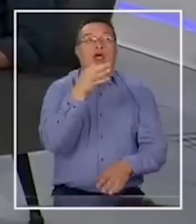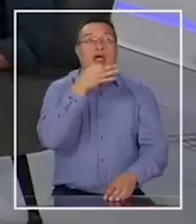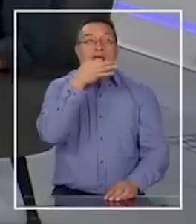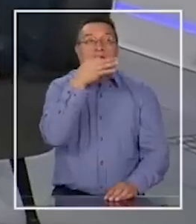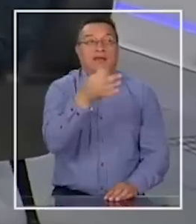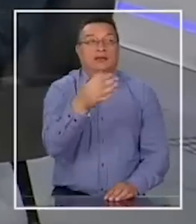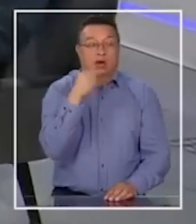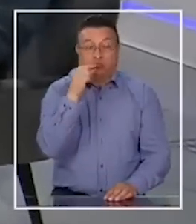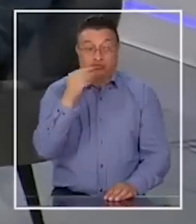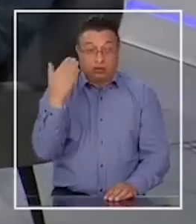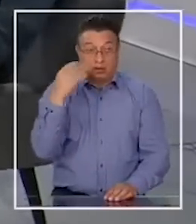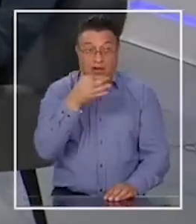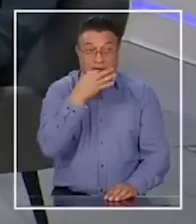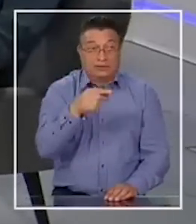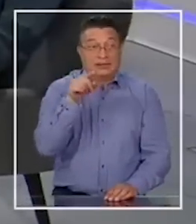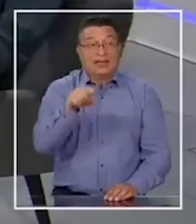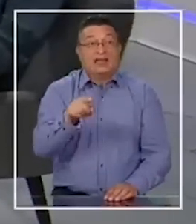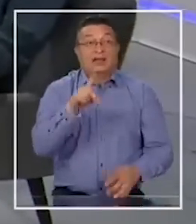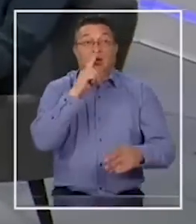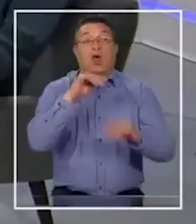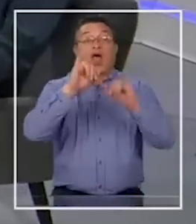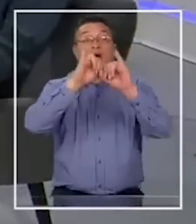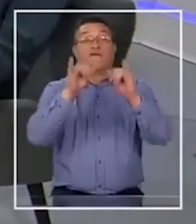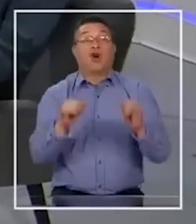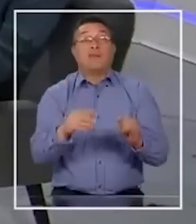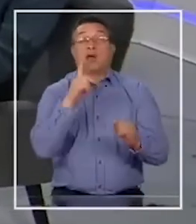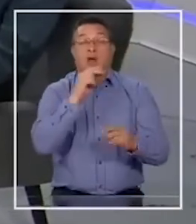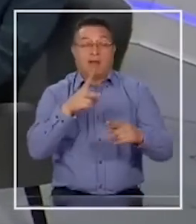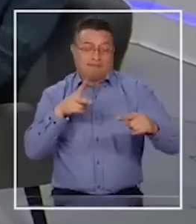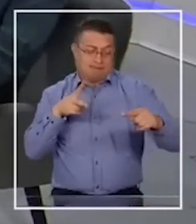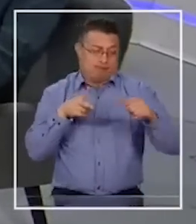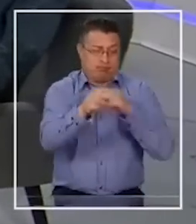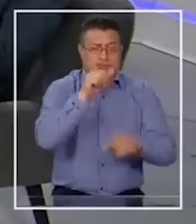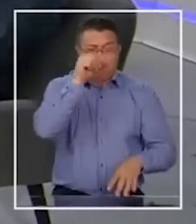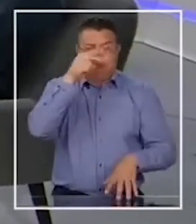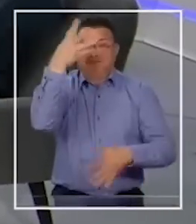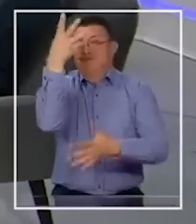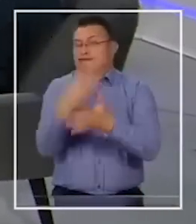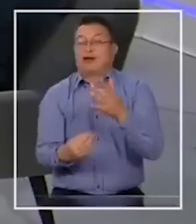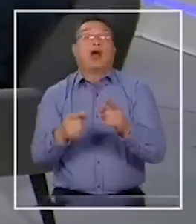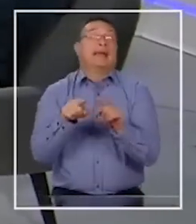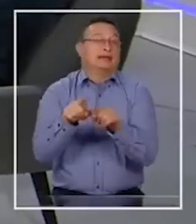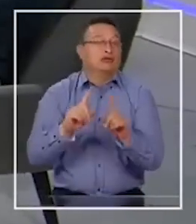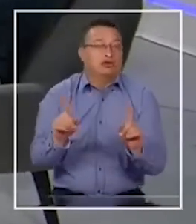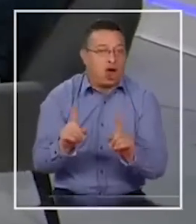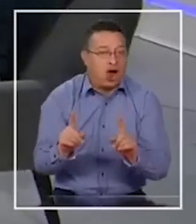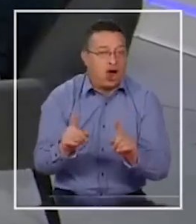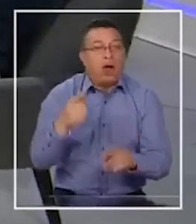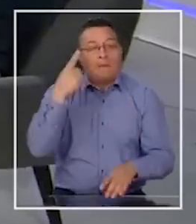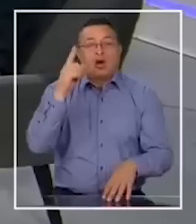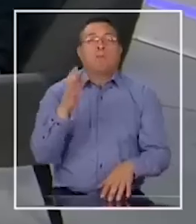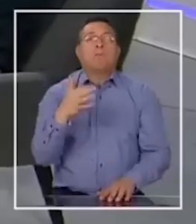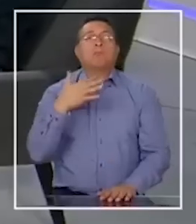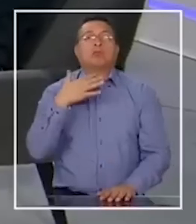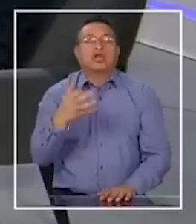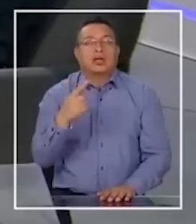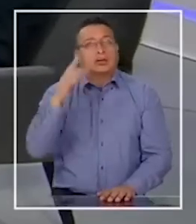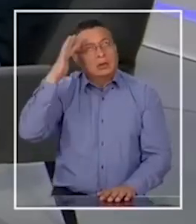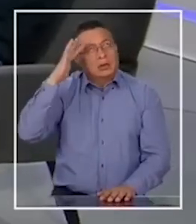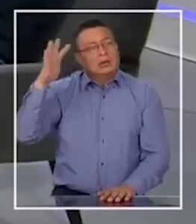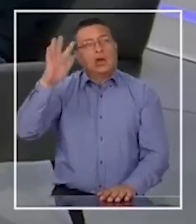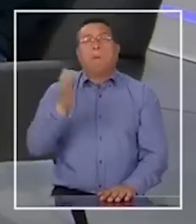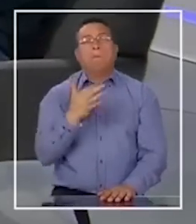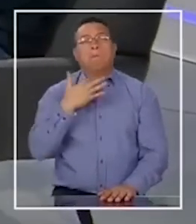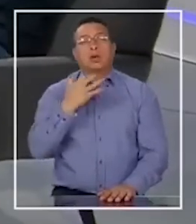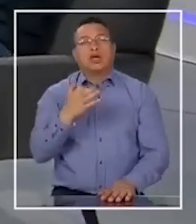lo dijo acá recién una forma que va a terminar con el narcotráfico cierto Entonces cuéntenos para qué lo hace Cuál es la tesis que hay